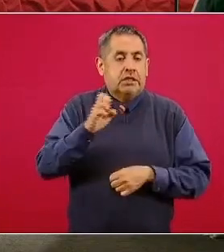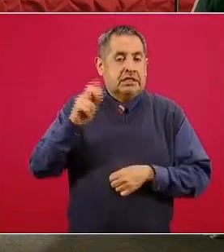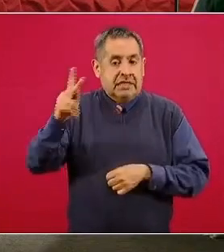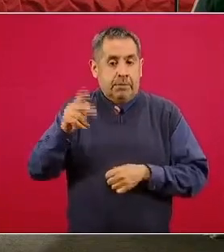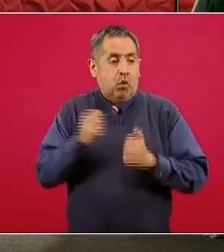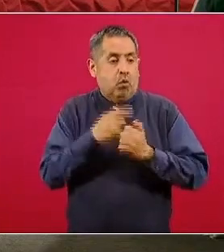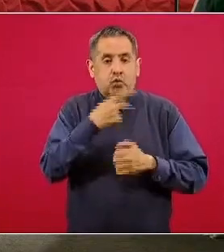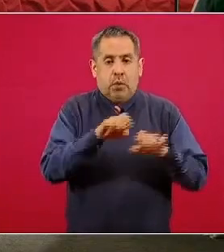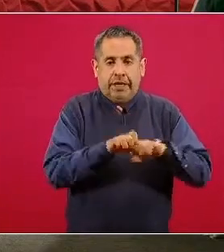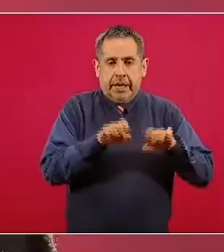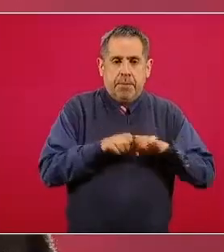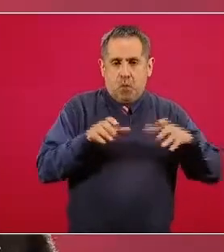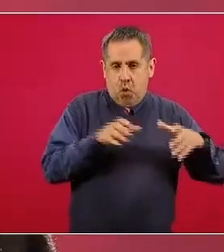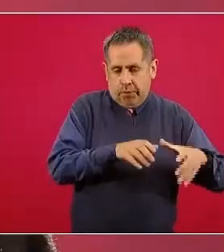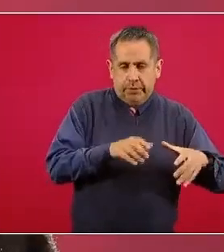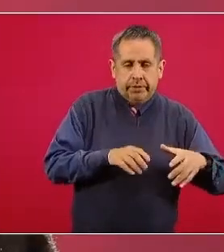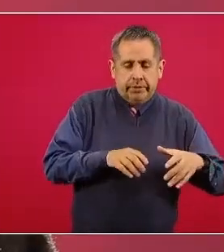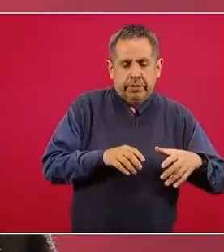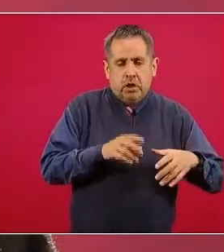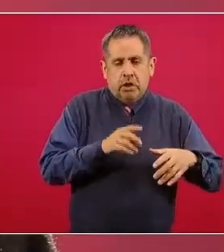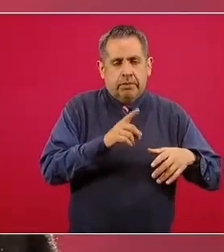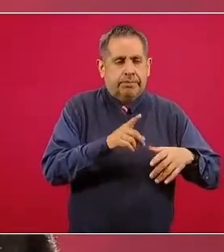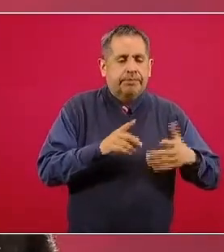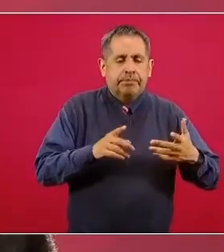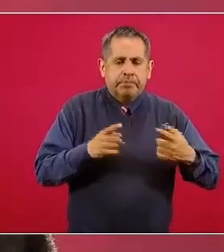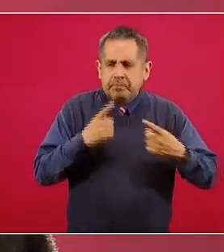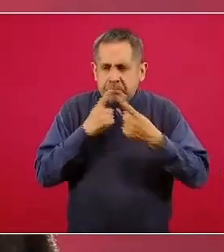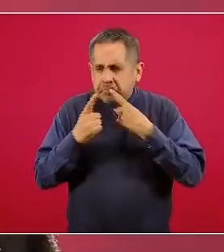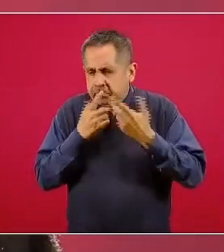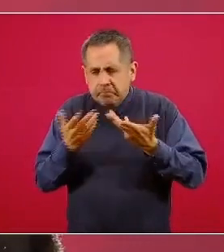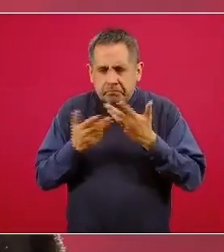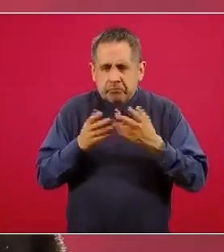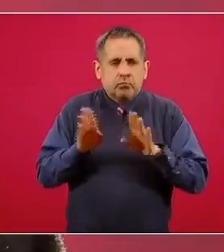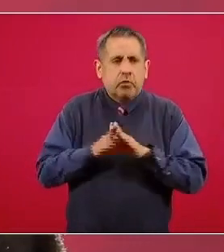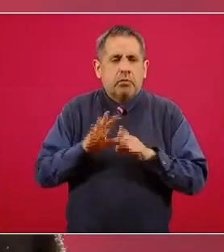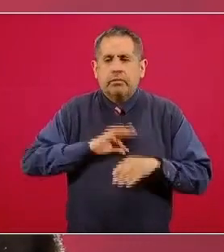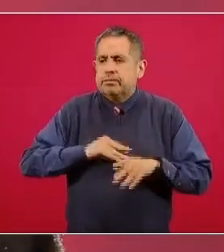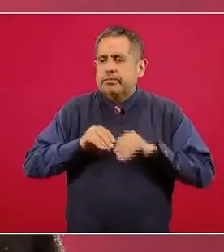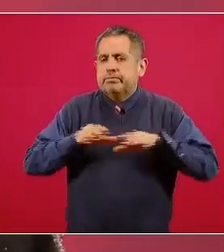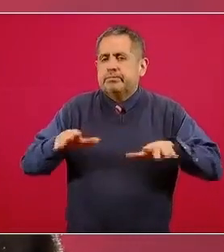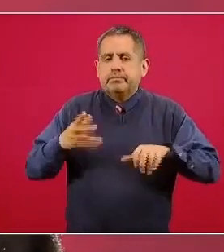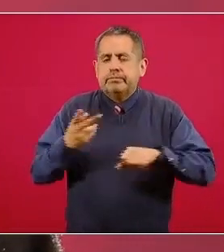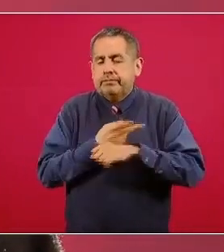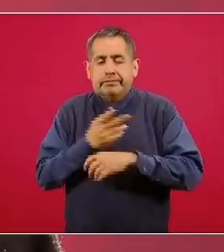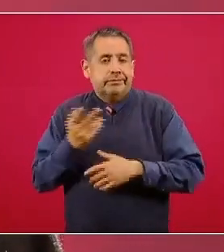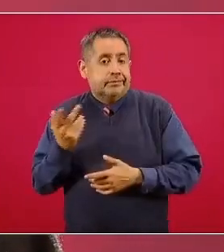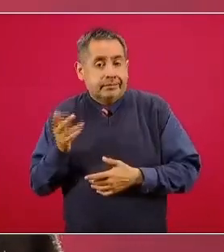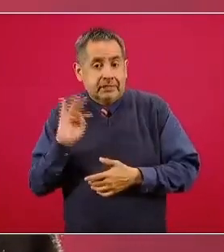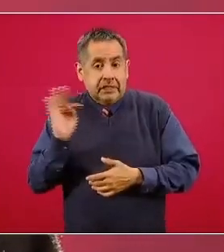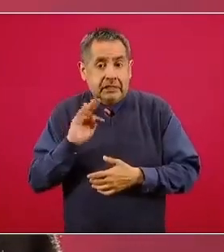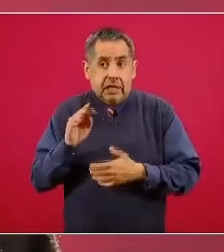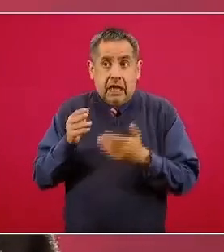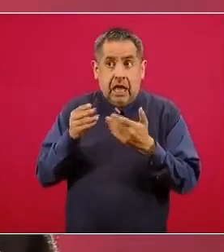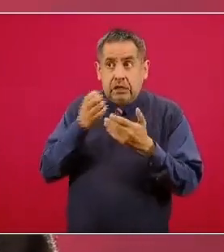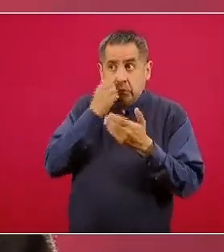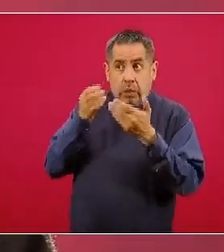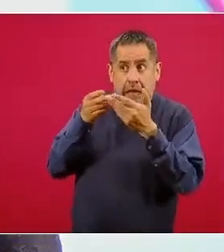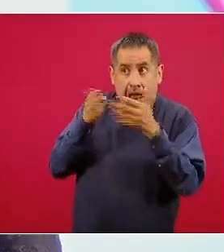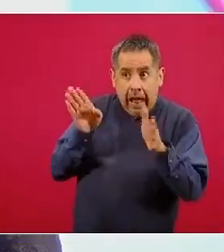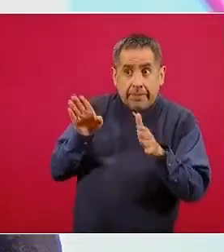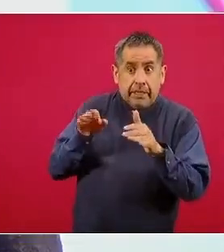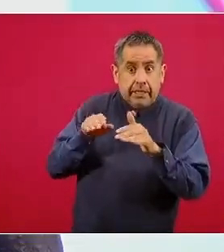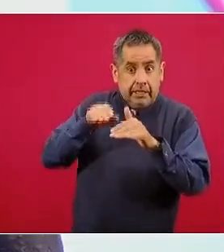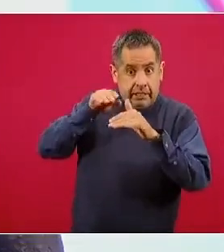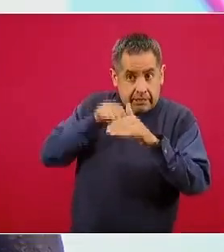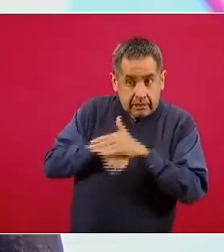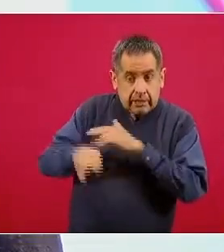equipo de trabajo, y conversamos precisamente sobre las implicaciones epidemiológicas de una potencial reapertura